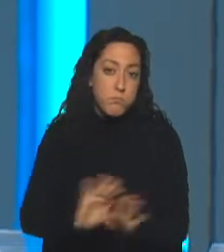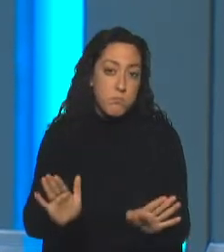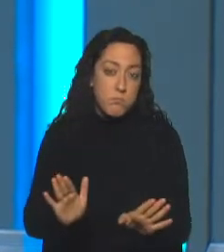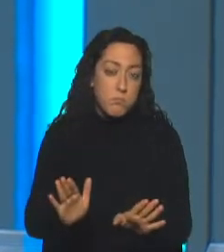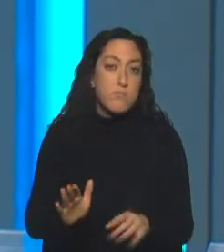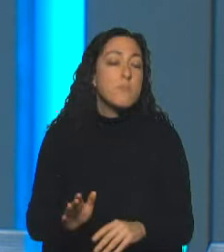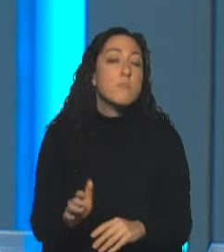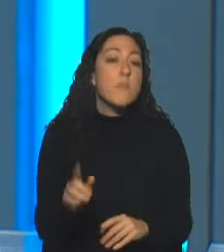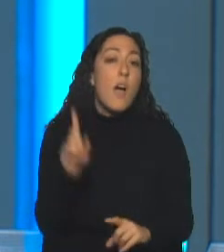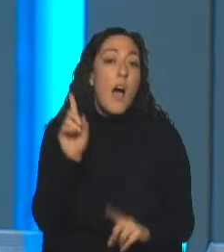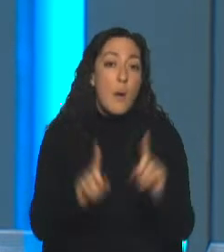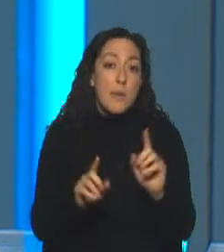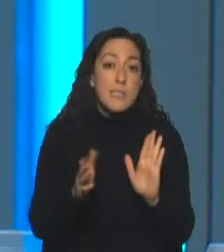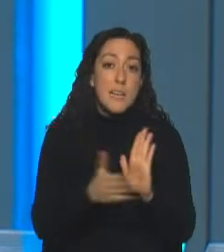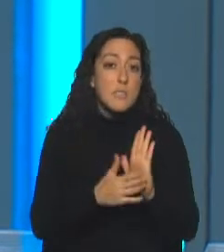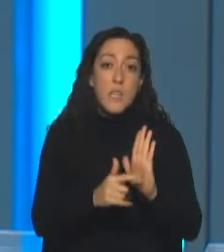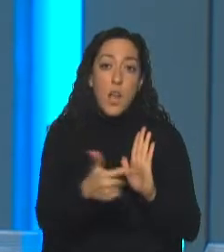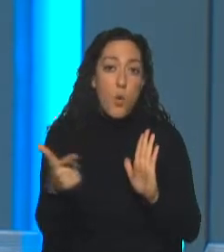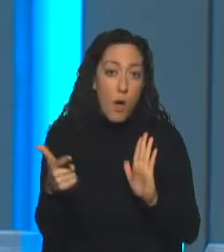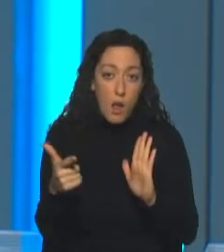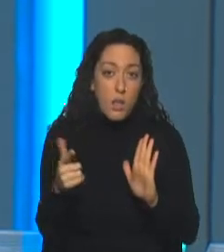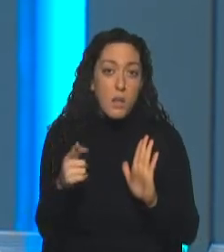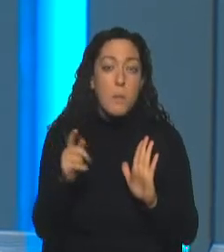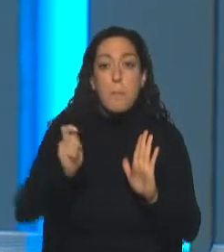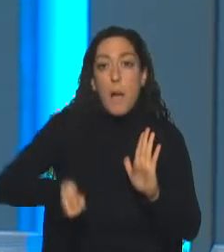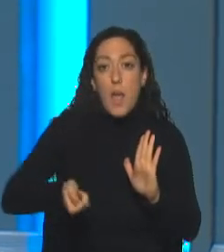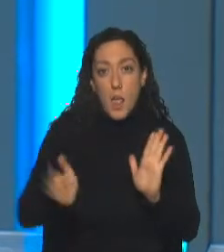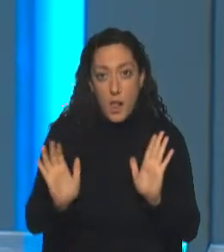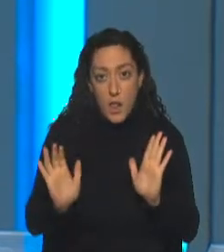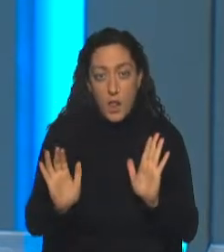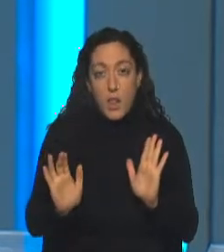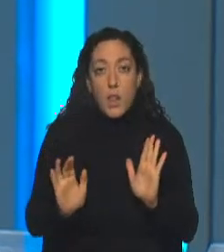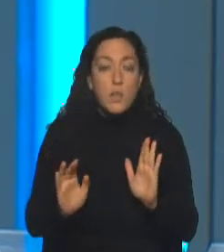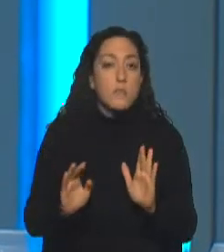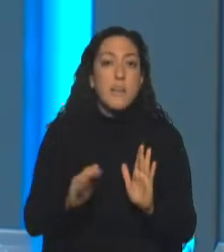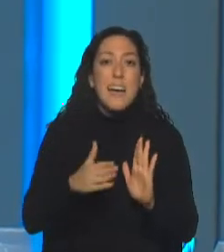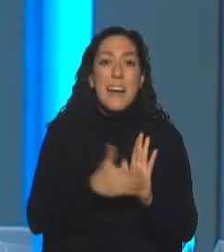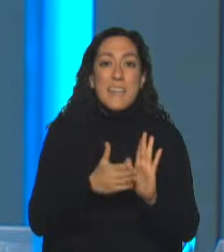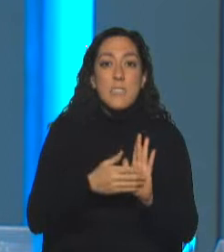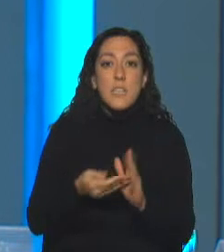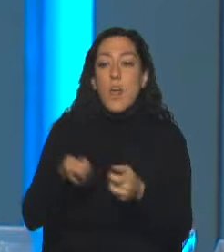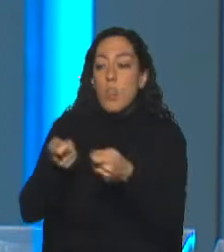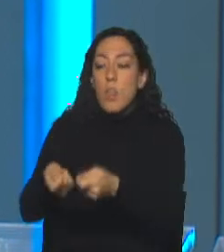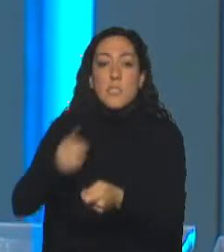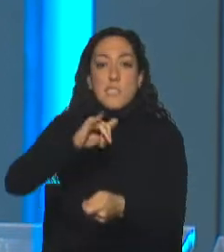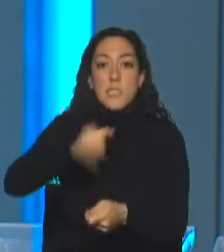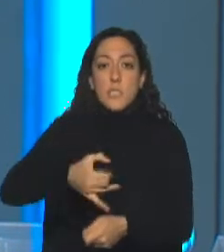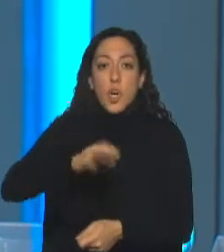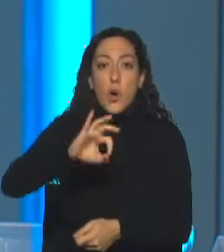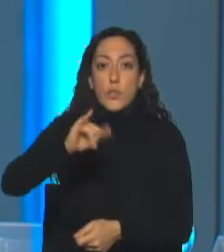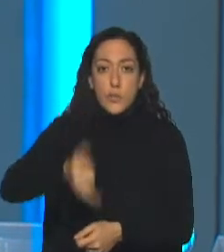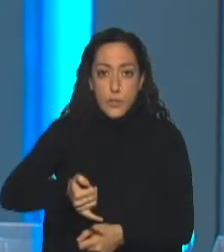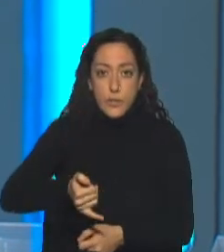a veces sin recetan bueno no se va a poder va a ver que dejar la receta archivada eso es un